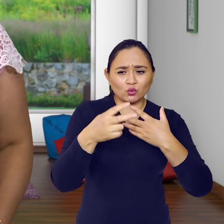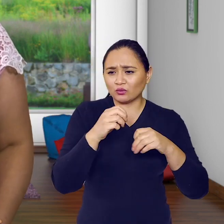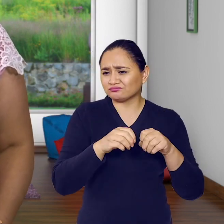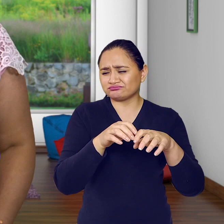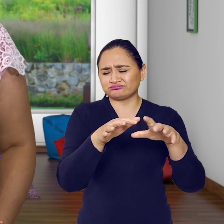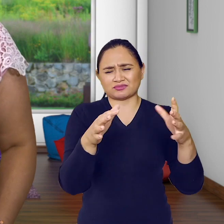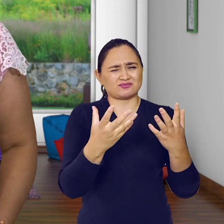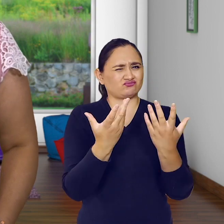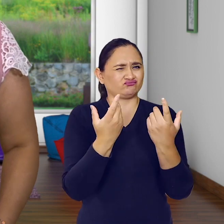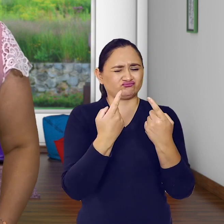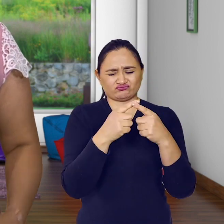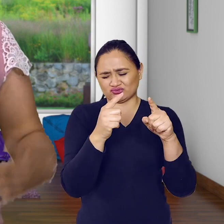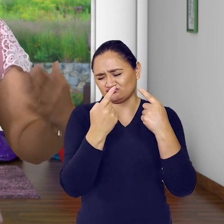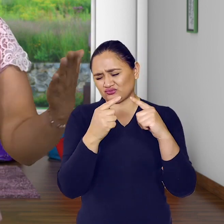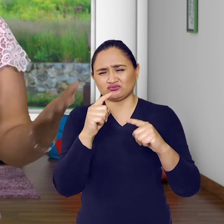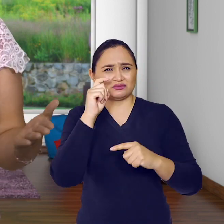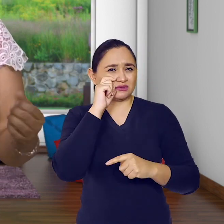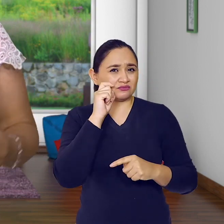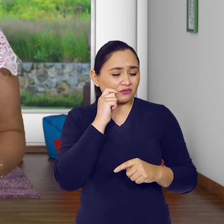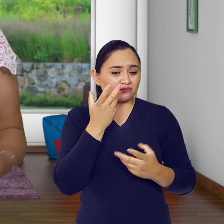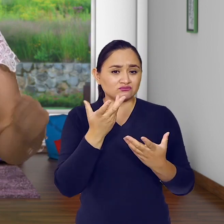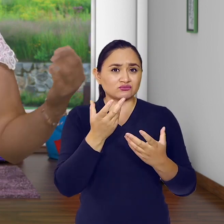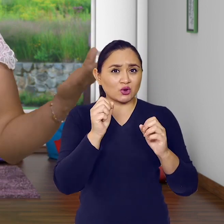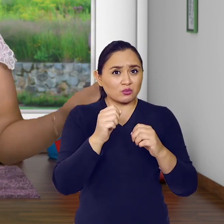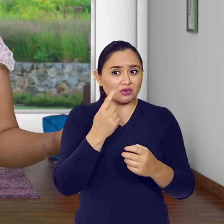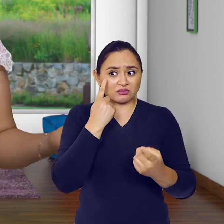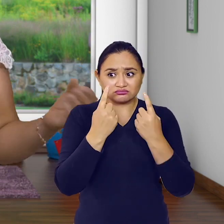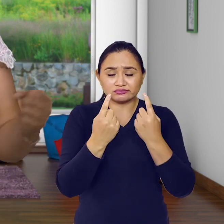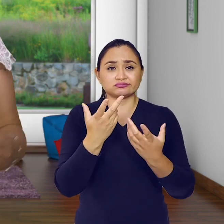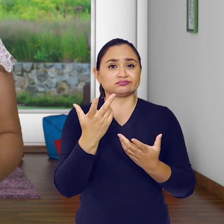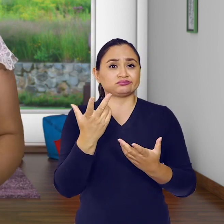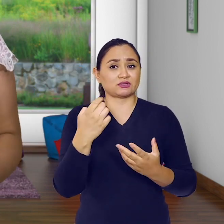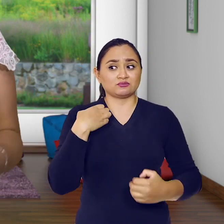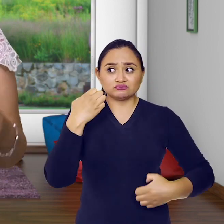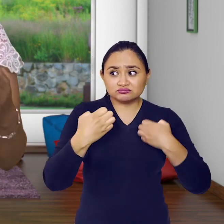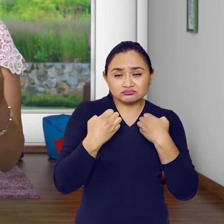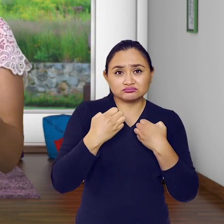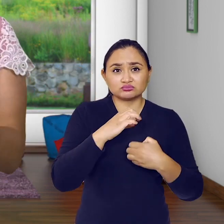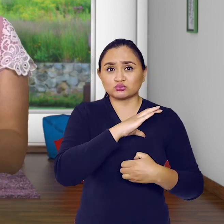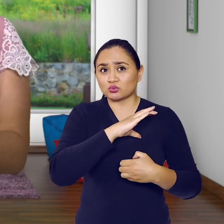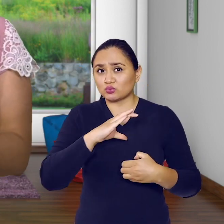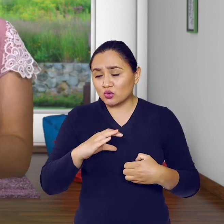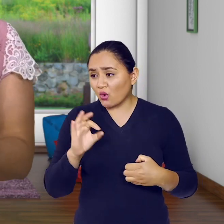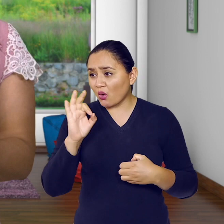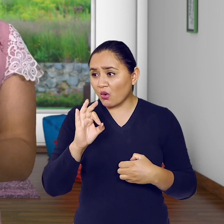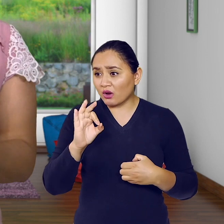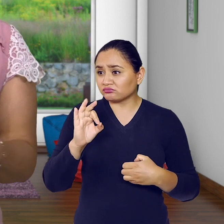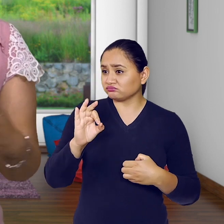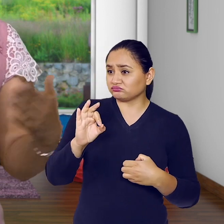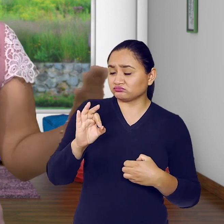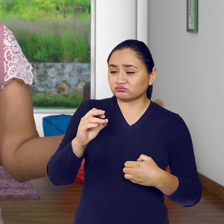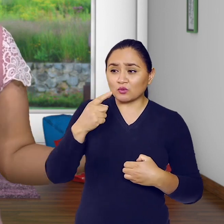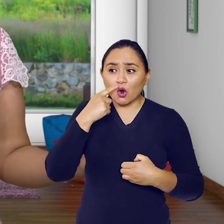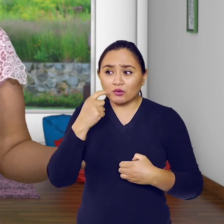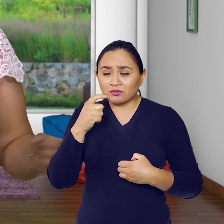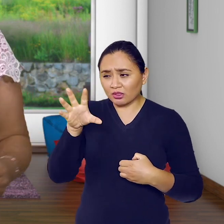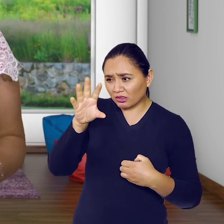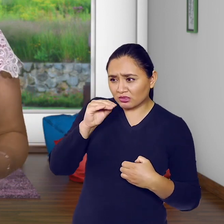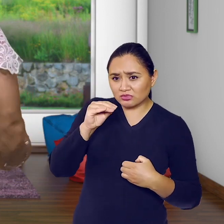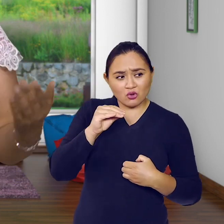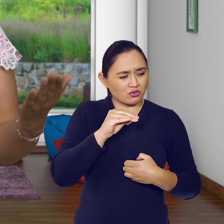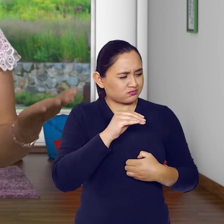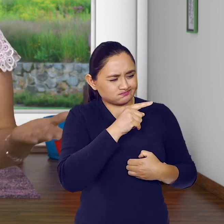La sexualidad se manifiesta en las emociones, los comportamientos, lo que aprendemos sobre los modelos de ser mujer y de ser